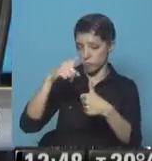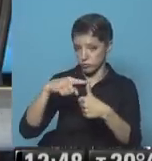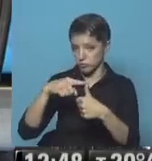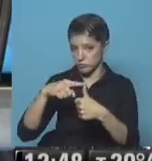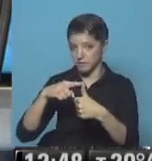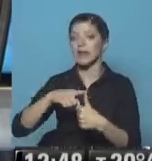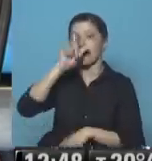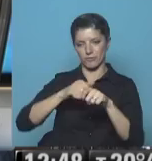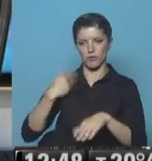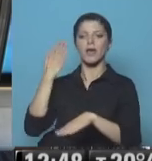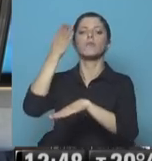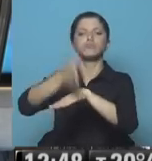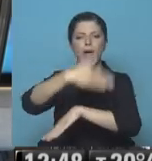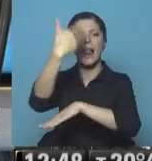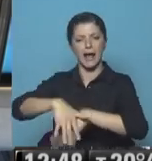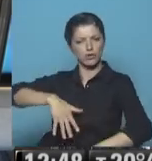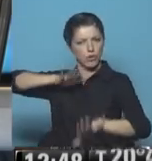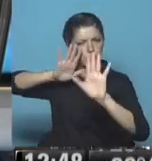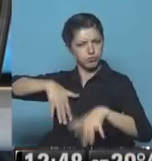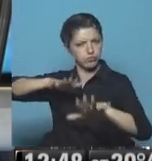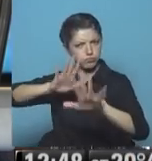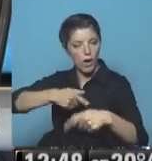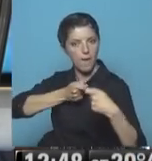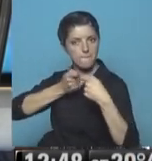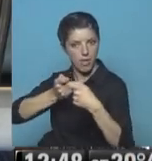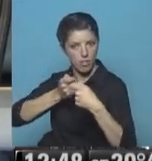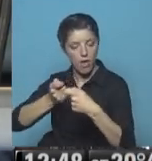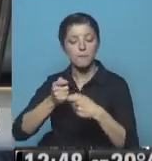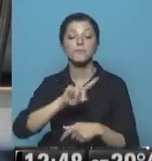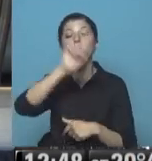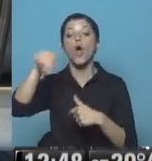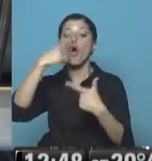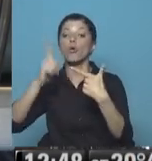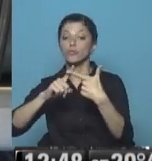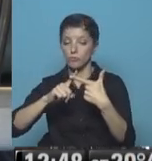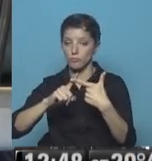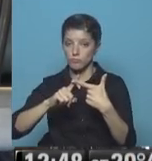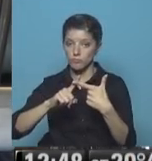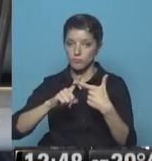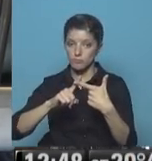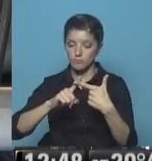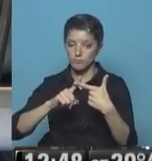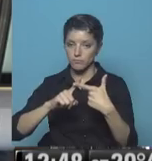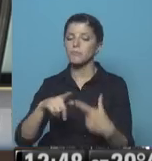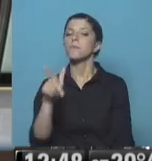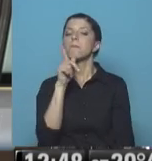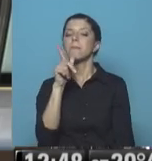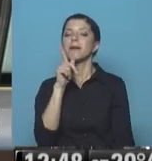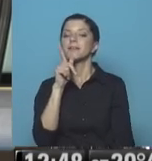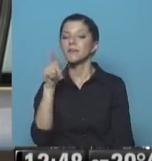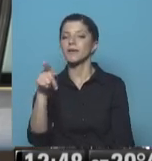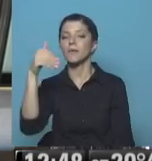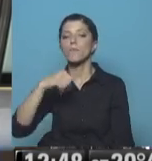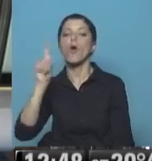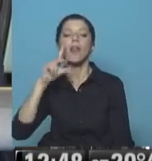la gente en la calle que de alguna manera ejerció una presión. Y el otro elemento es que me parece que en el caso de Pérez Molina